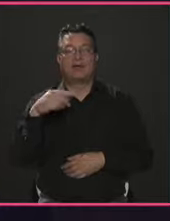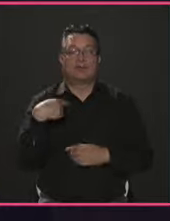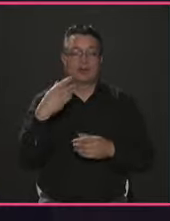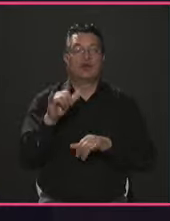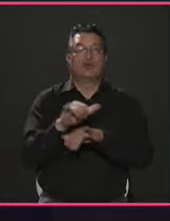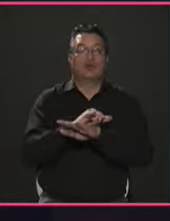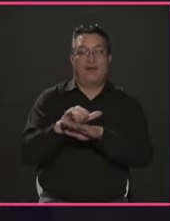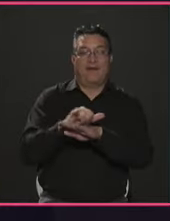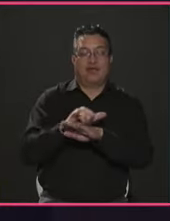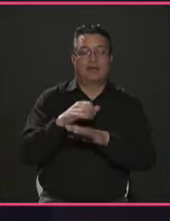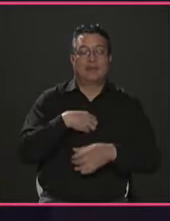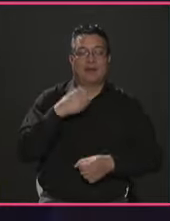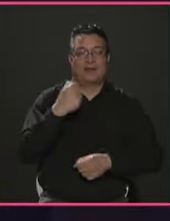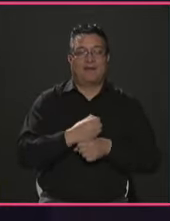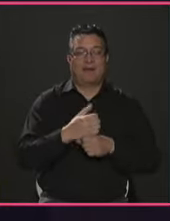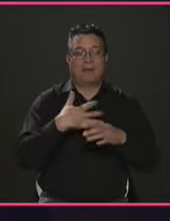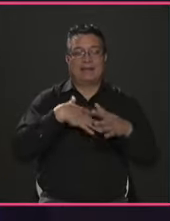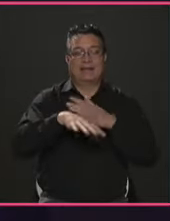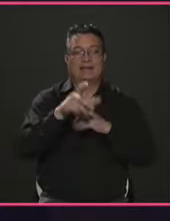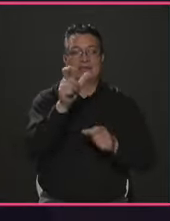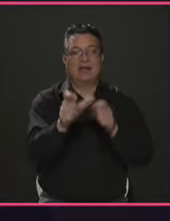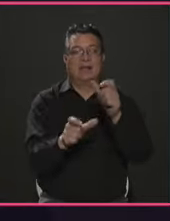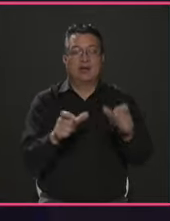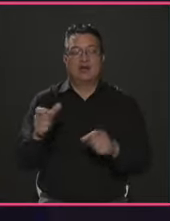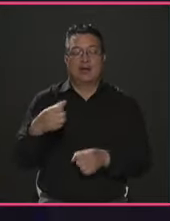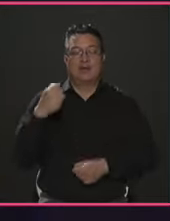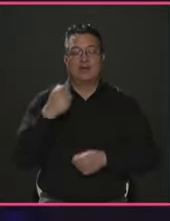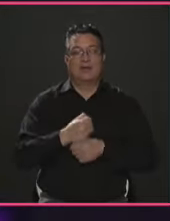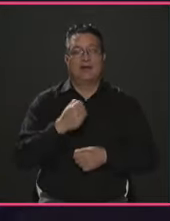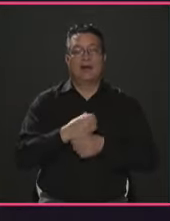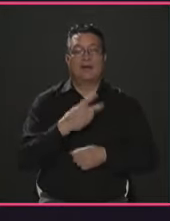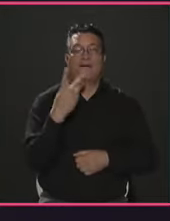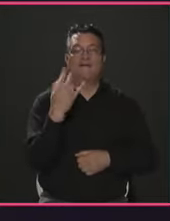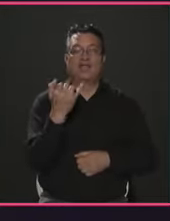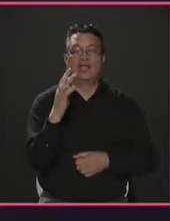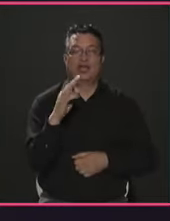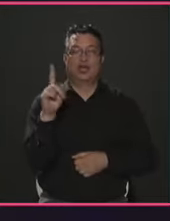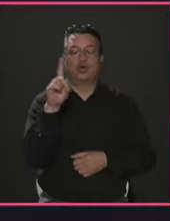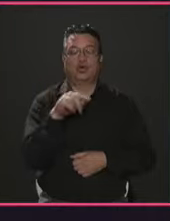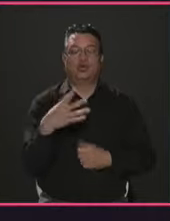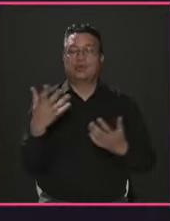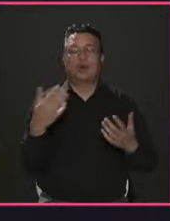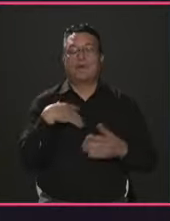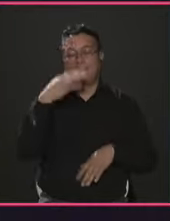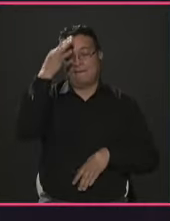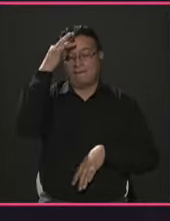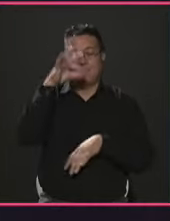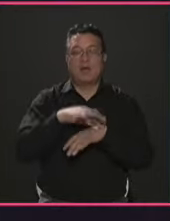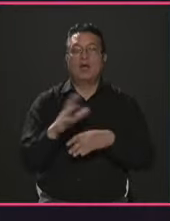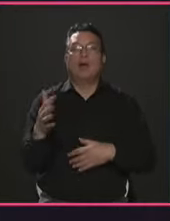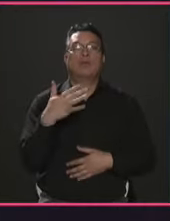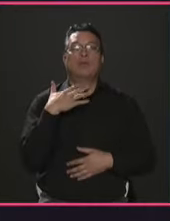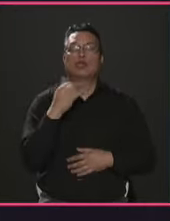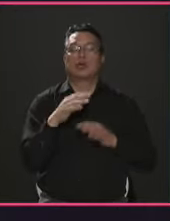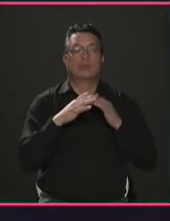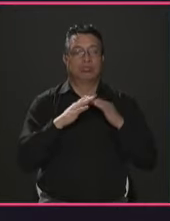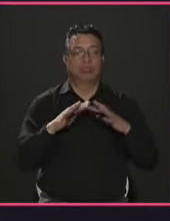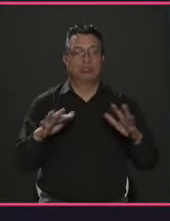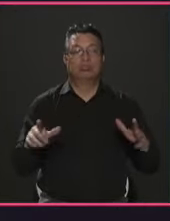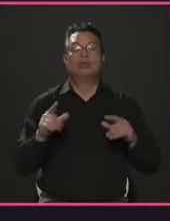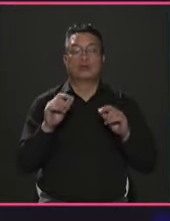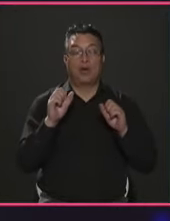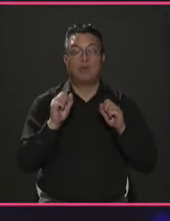un grupo de personas Nosotros con virus y poder ver la manera que causa estas enfermedades y la manera que